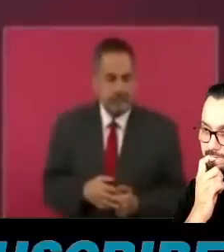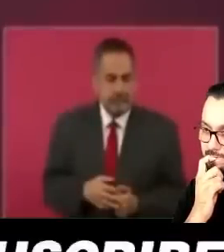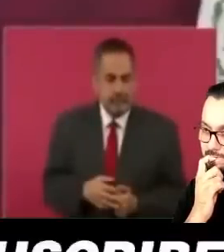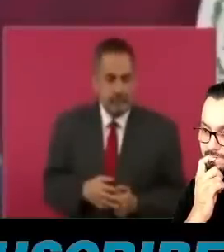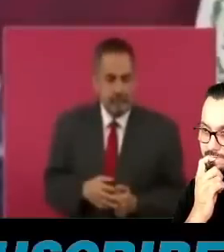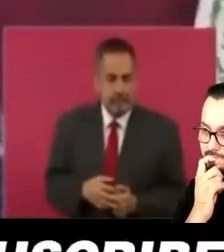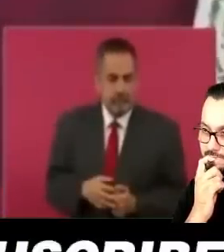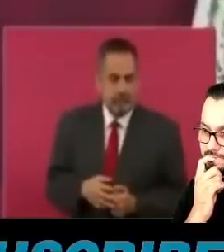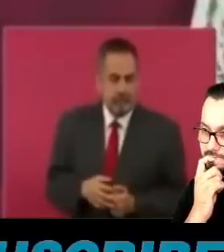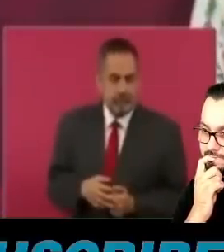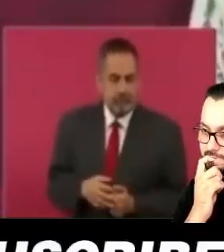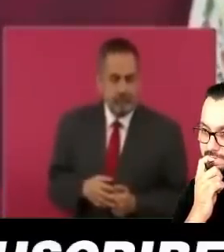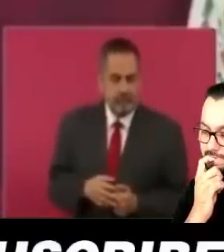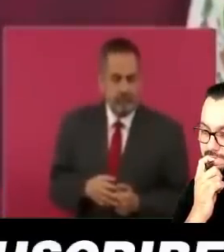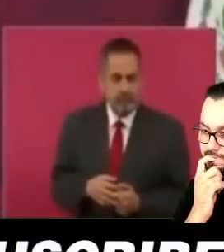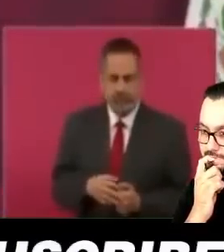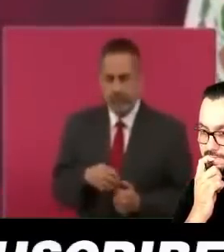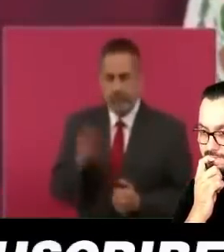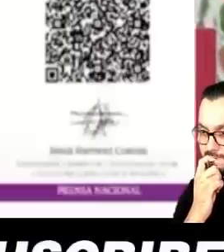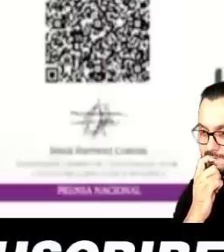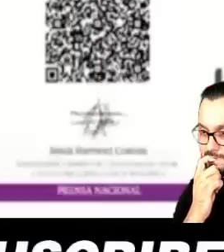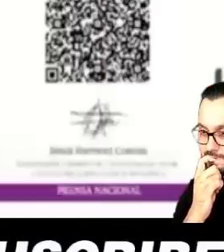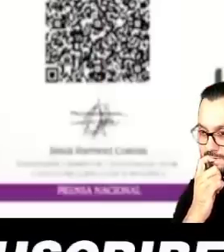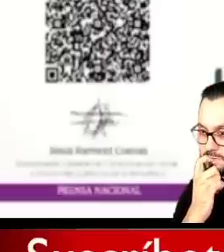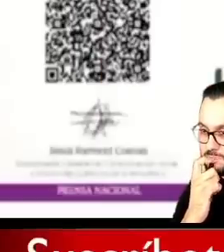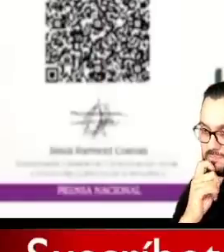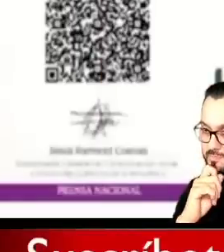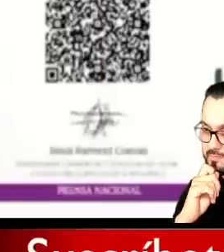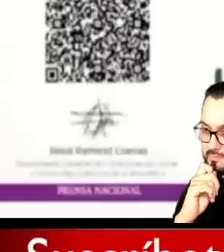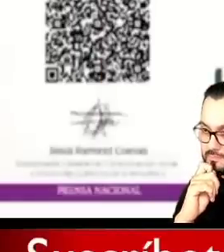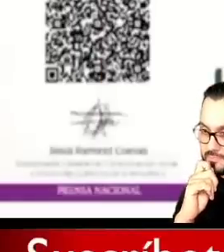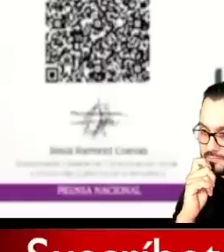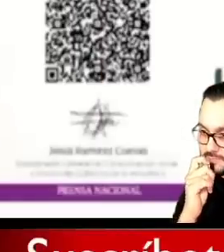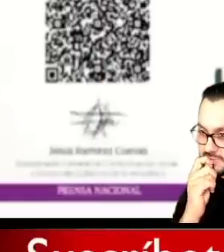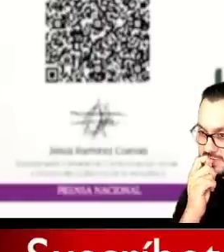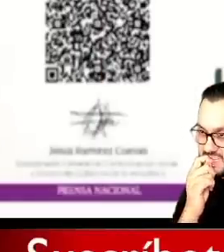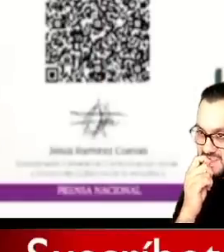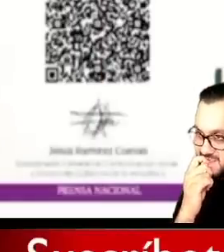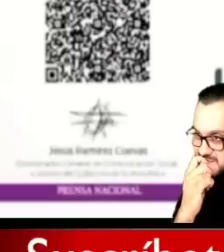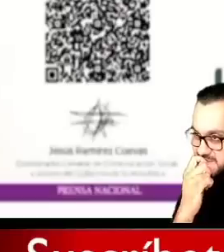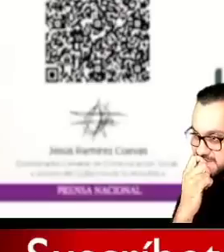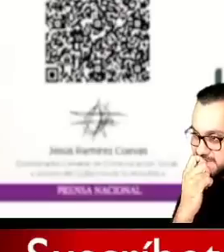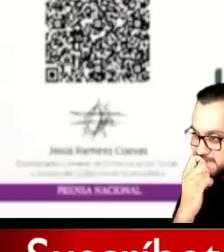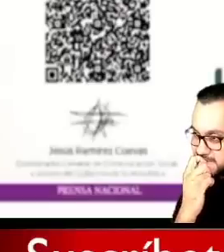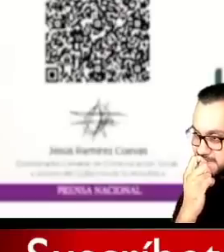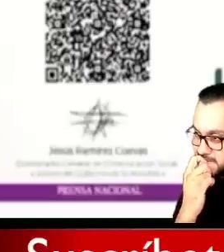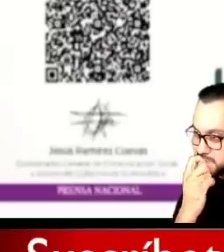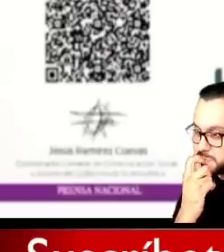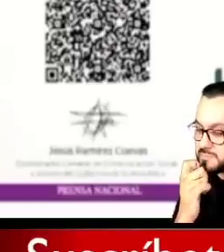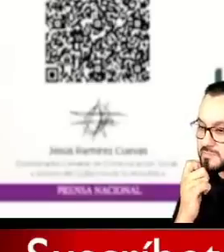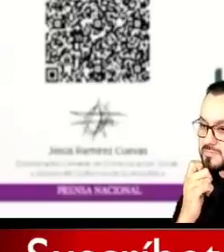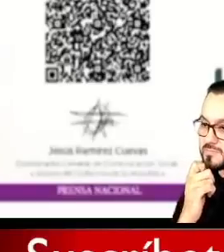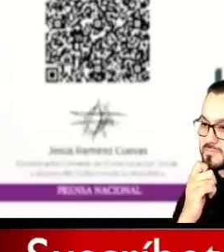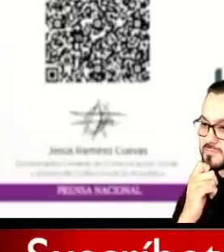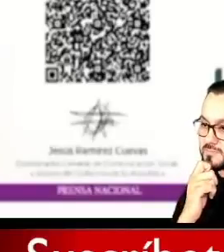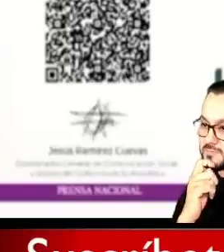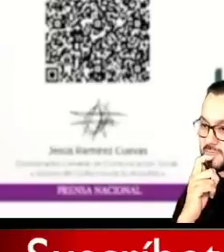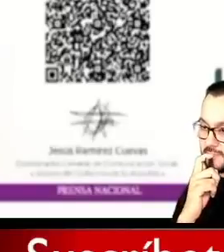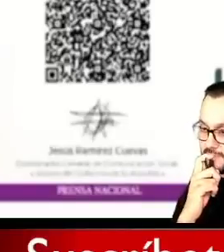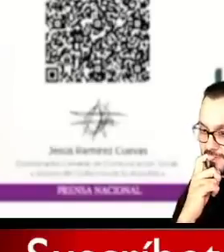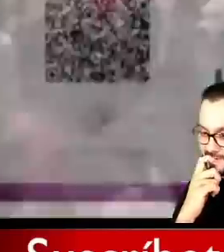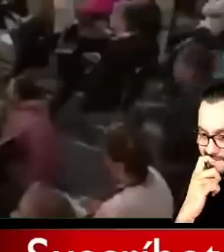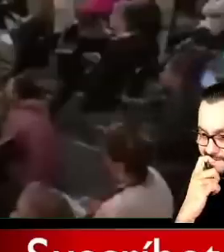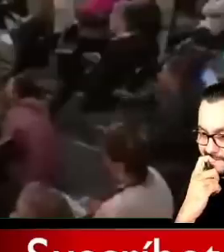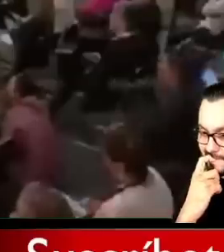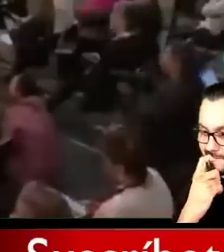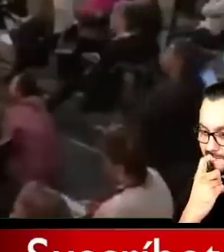iba a tener un desenlace pronto. No es correcto, pero nada más es deslindarnos, no